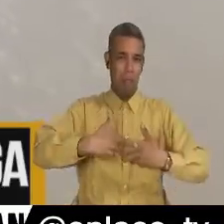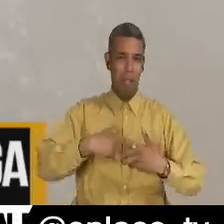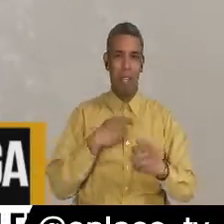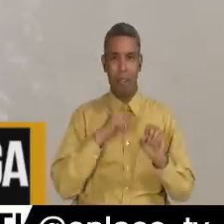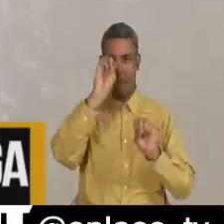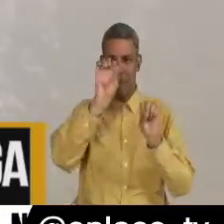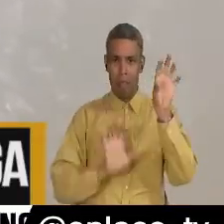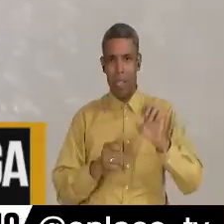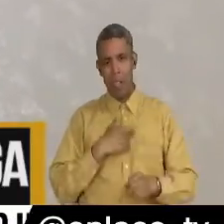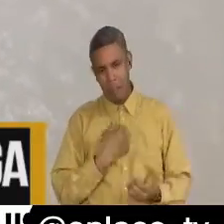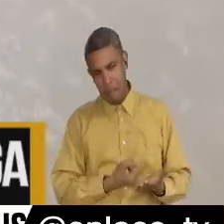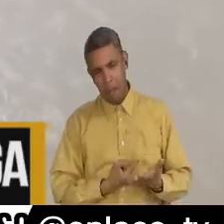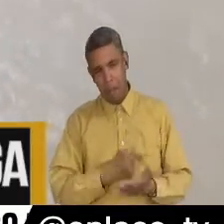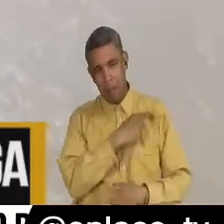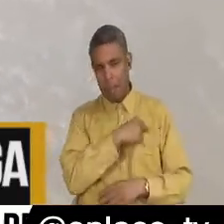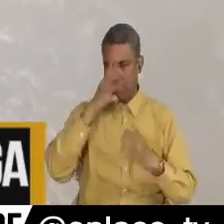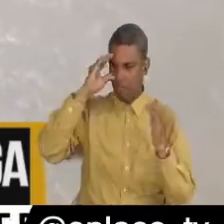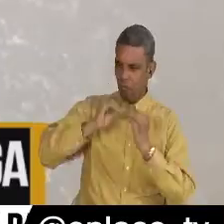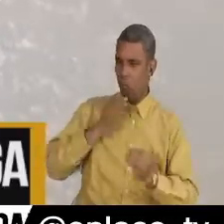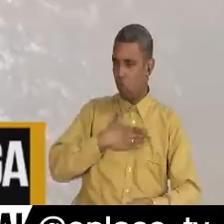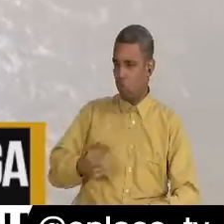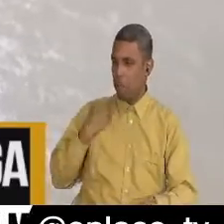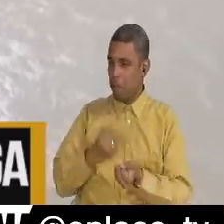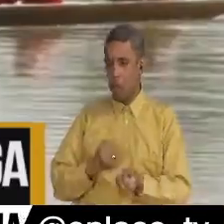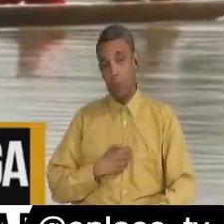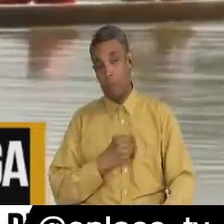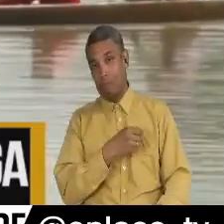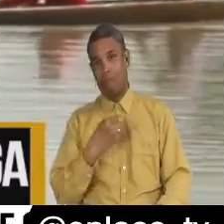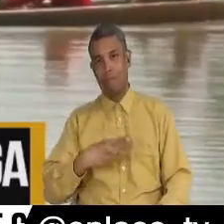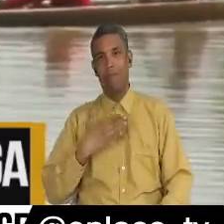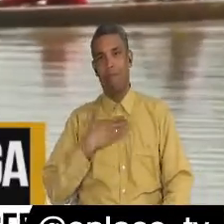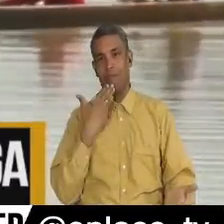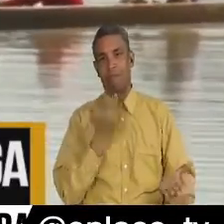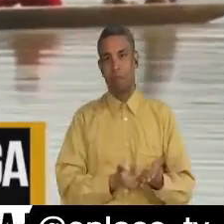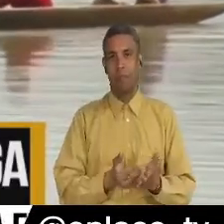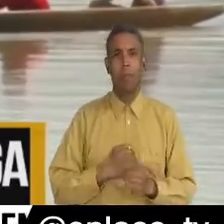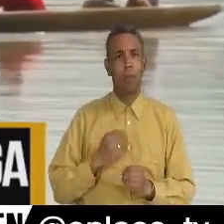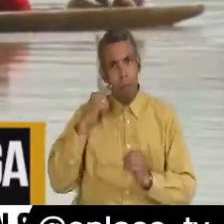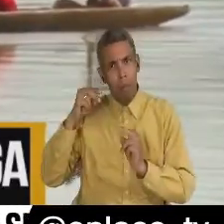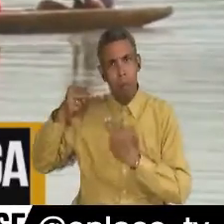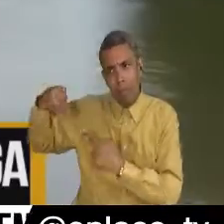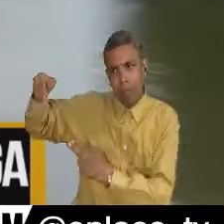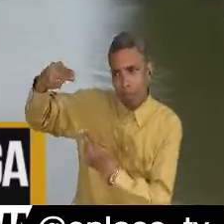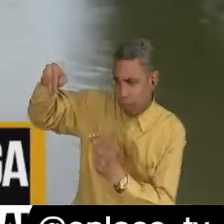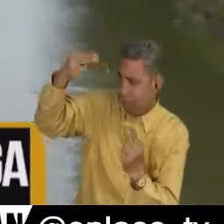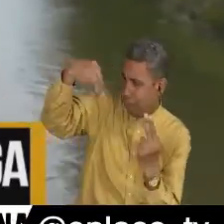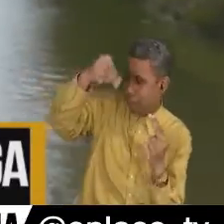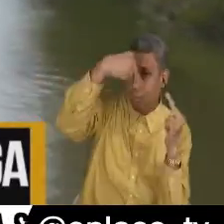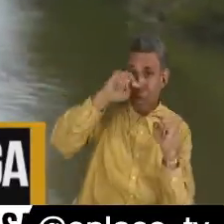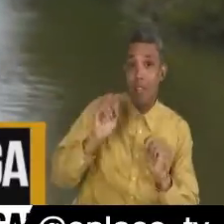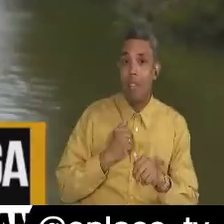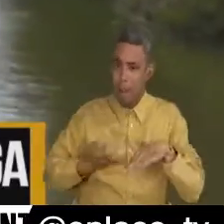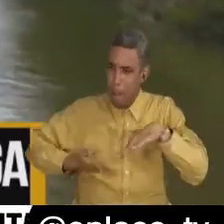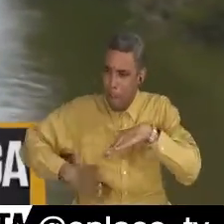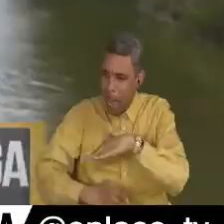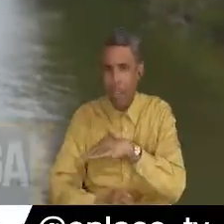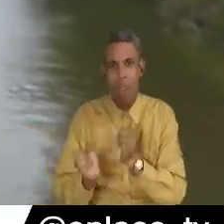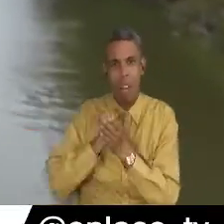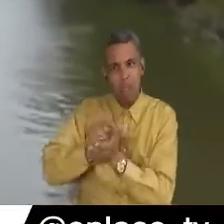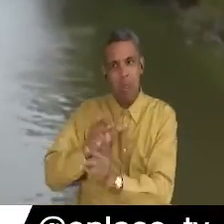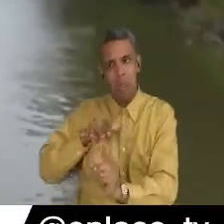apuesta de desarrollo local que fortalecerá las actividades de pesca artesanal y el turismo en el corregimiento El Llanito en Barranca Bermeja.